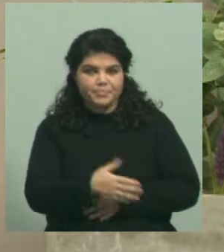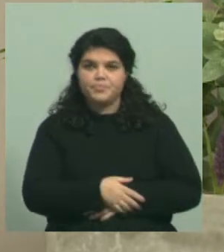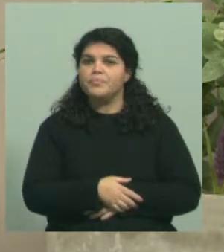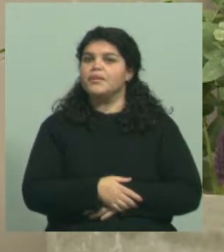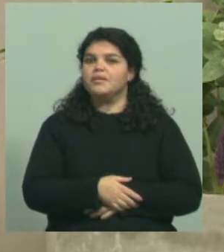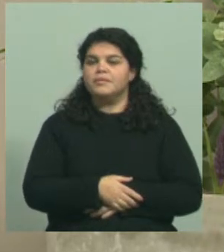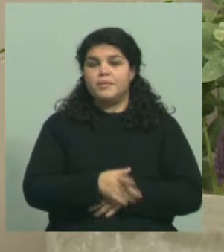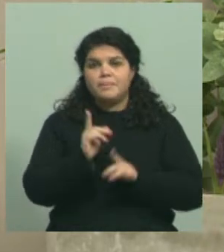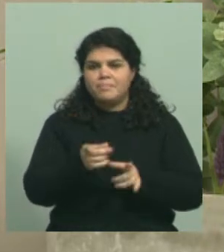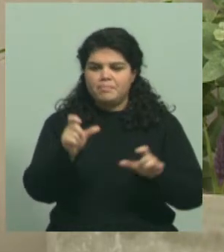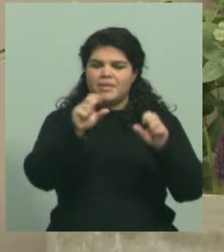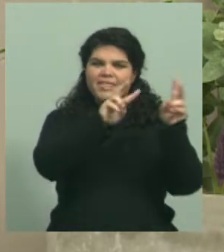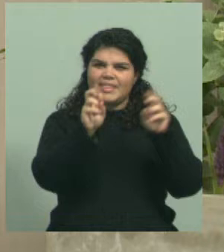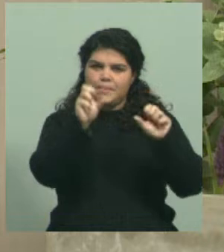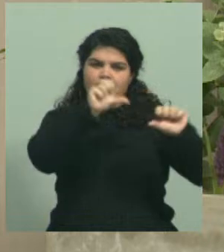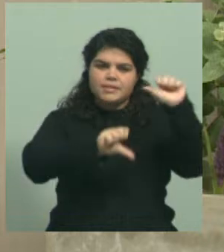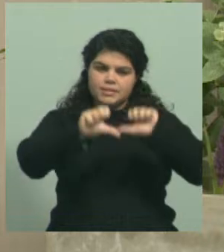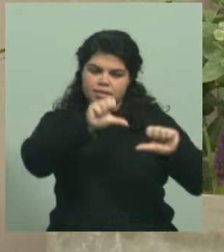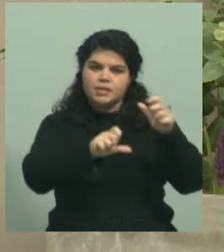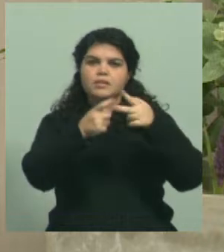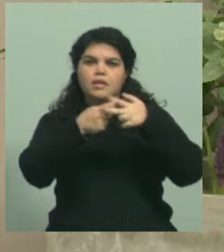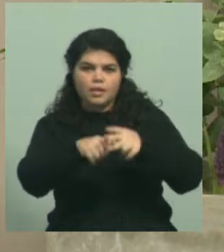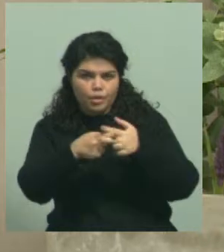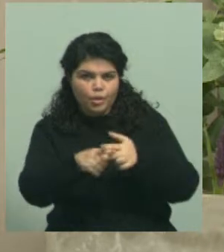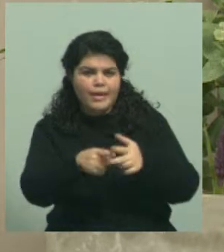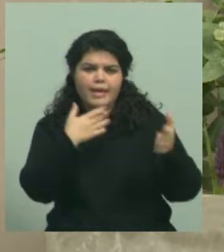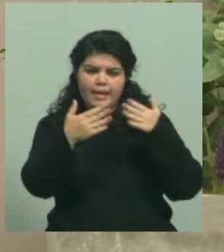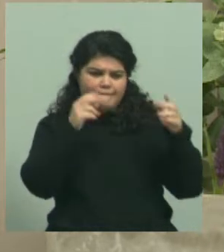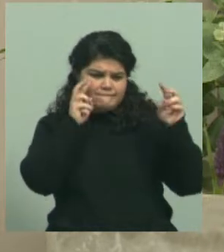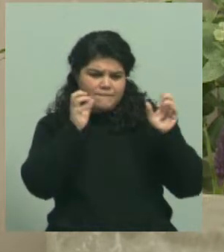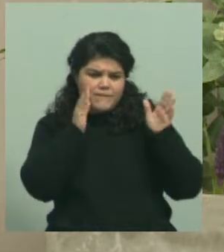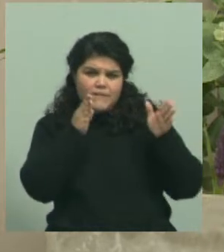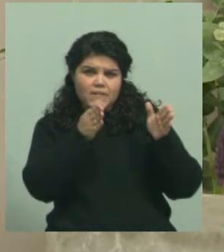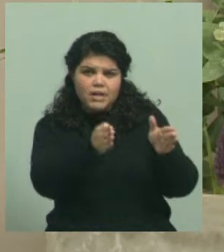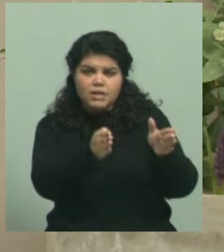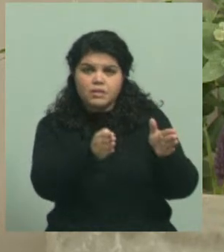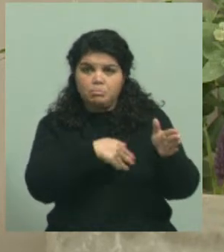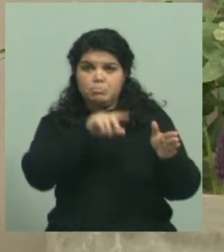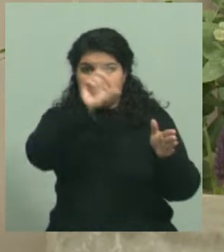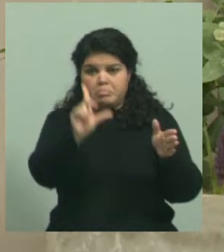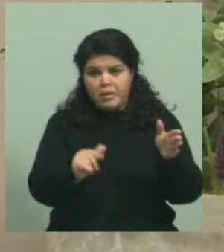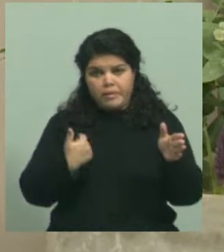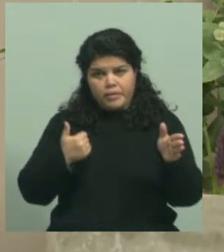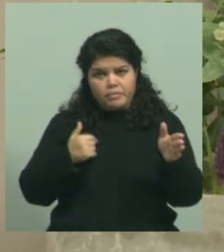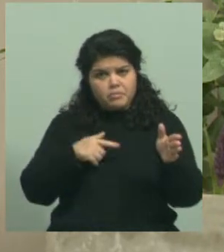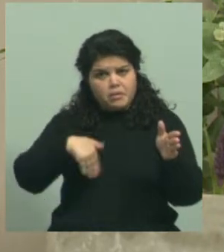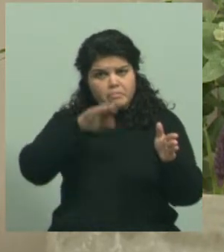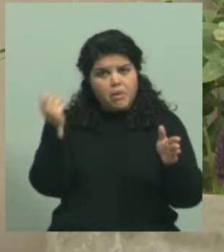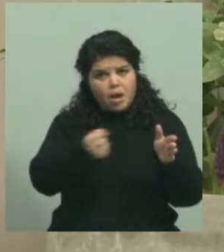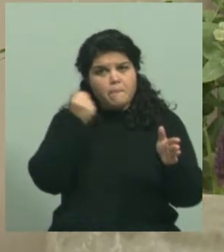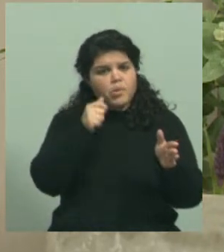de la ciencia, de la tecnología, sobre todo en estos últimos años para nuestro país, sobre todo, ¿no? Cómo